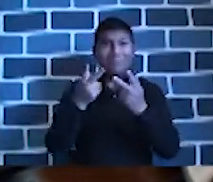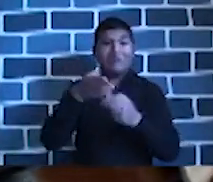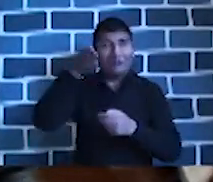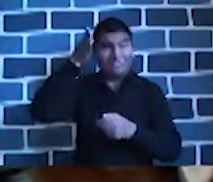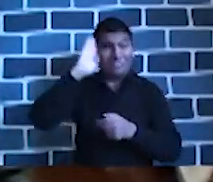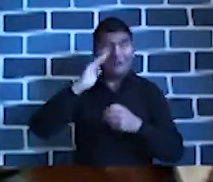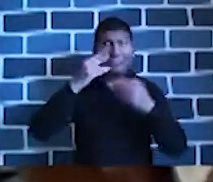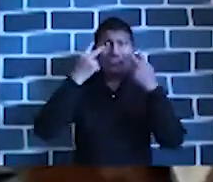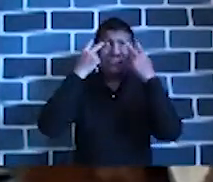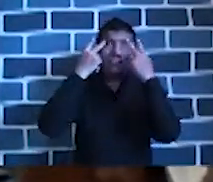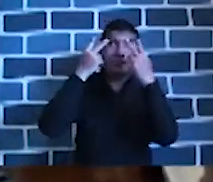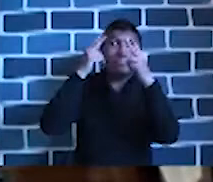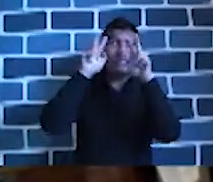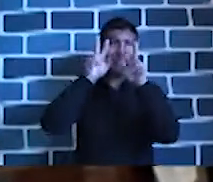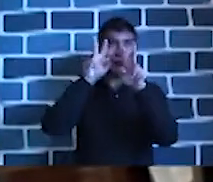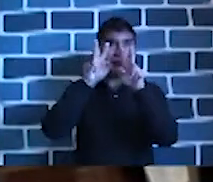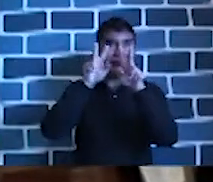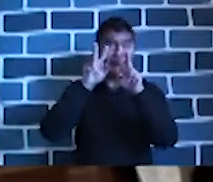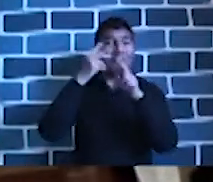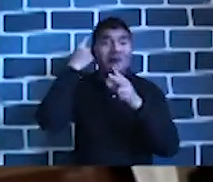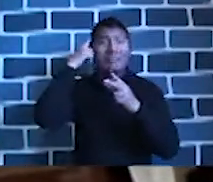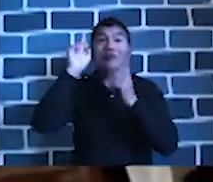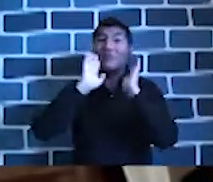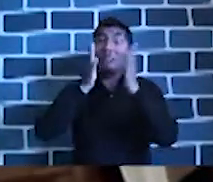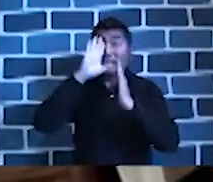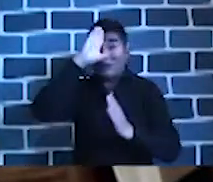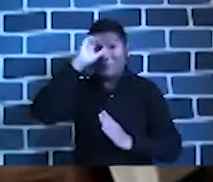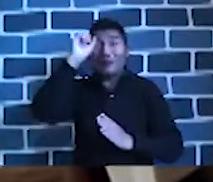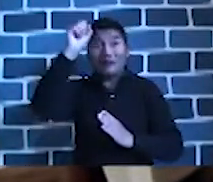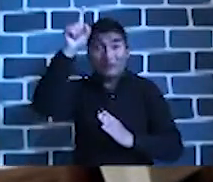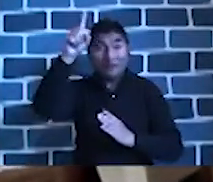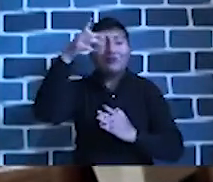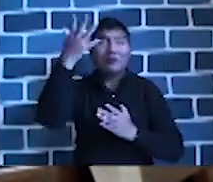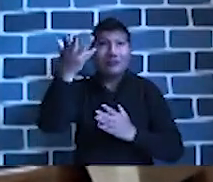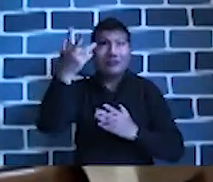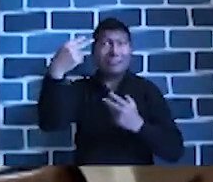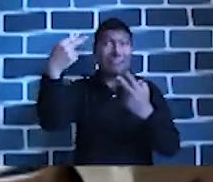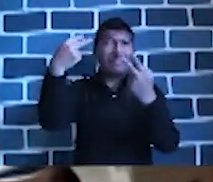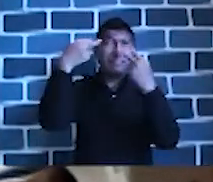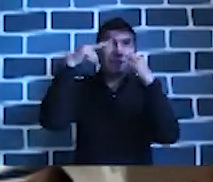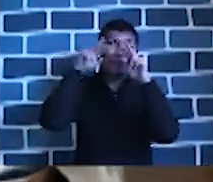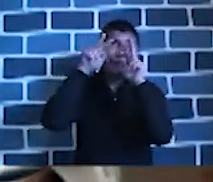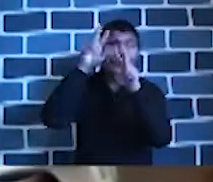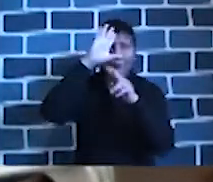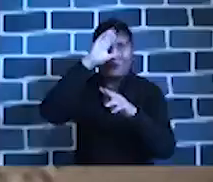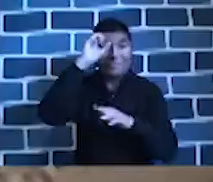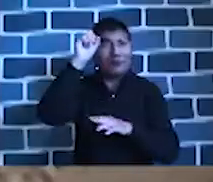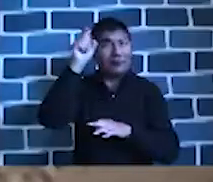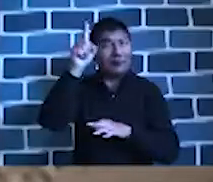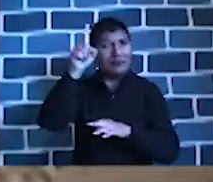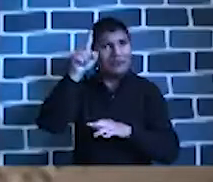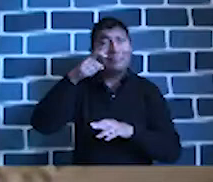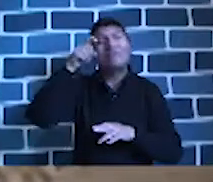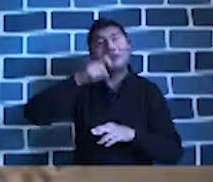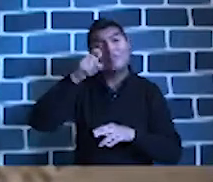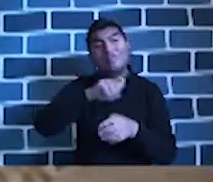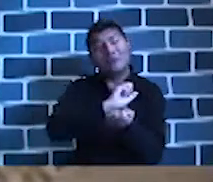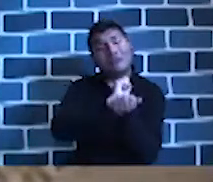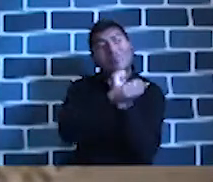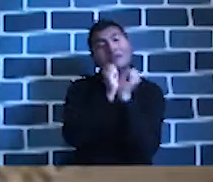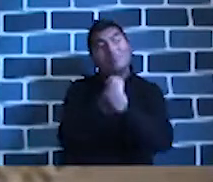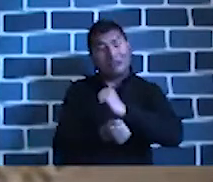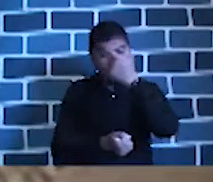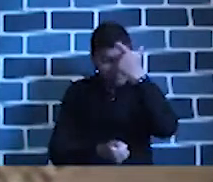y contemplarlo. Para hablar de Él, hay que escucharle a Él. Debemos